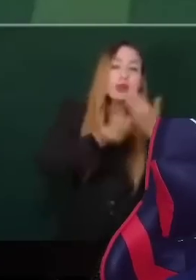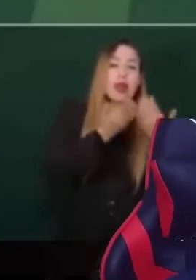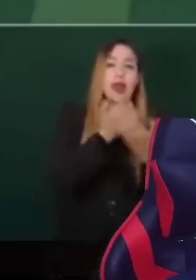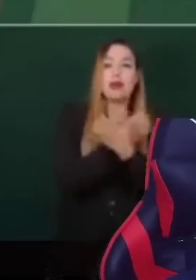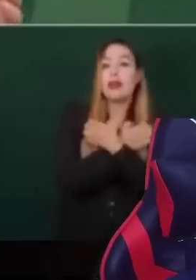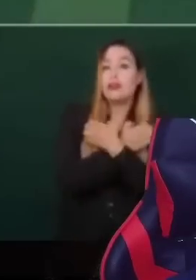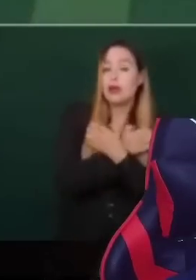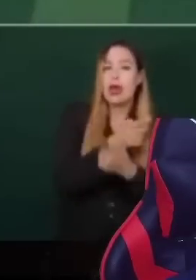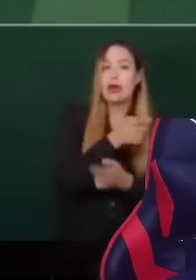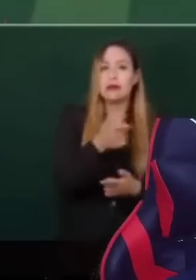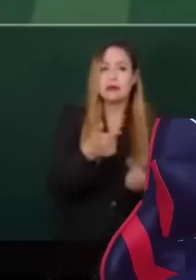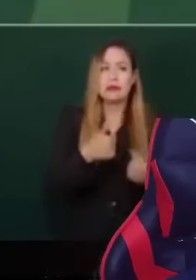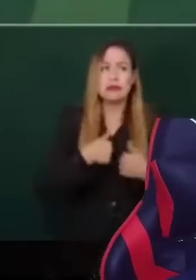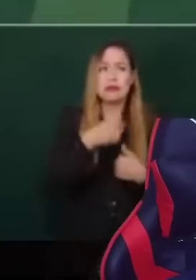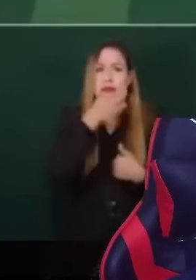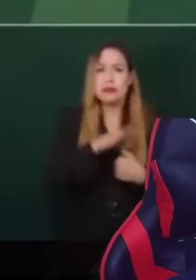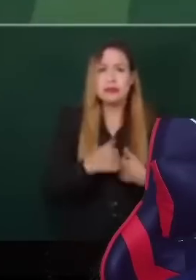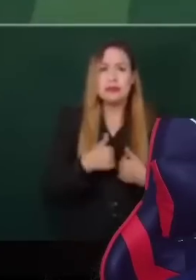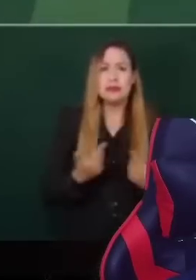Entonces,